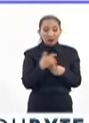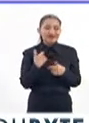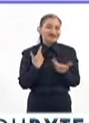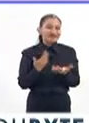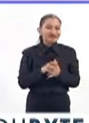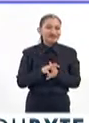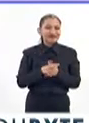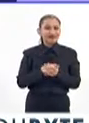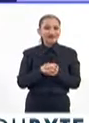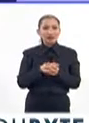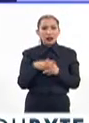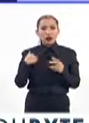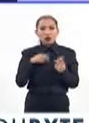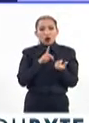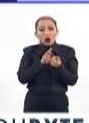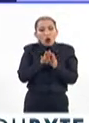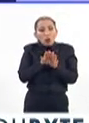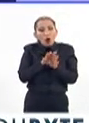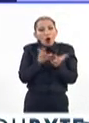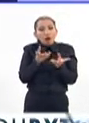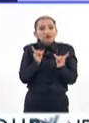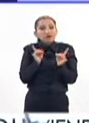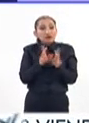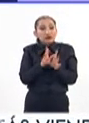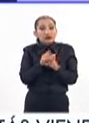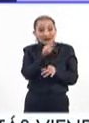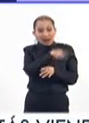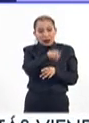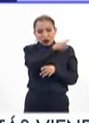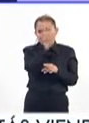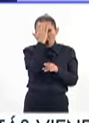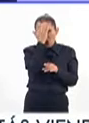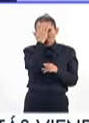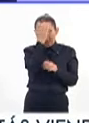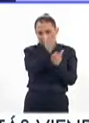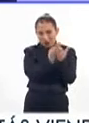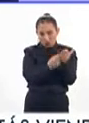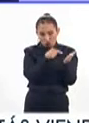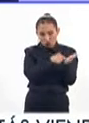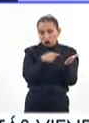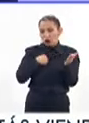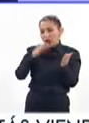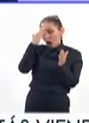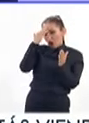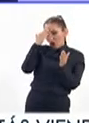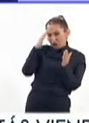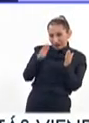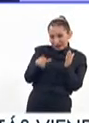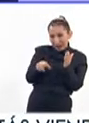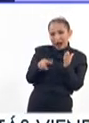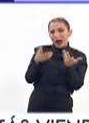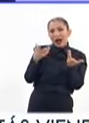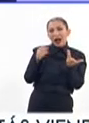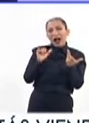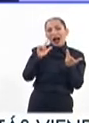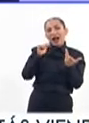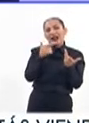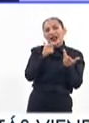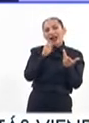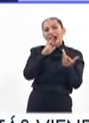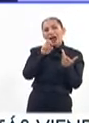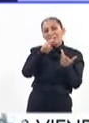bien es que nos topamos como un poco sin querer. O sea, ellas ya conocían al personaje y yo ya conocía a